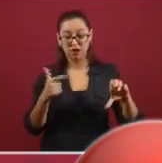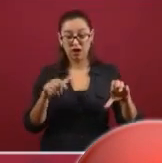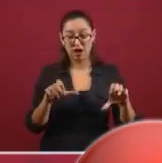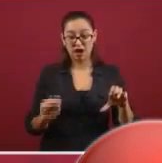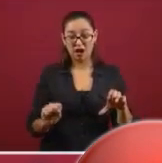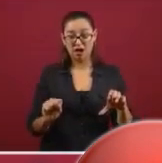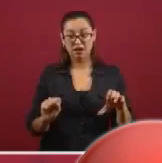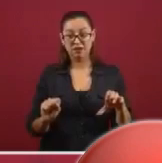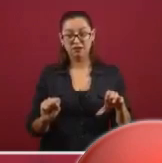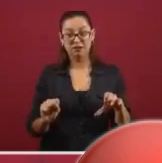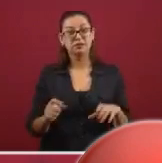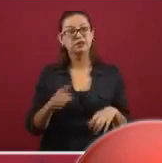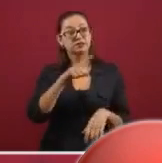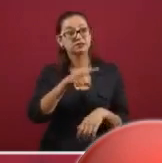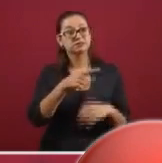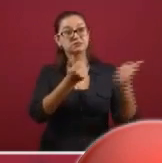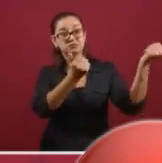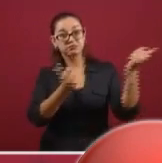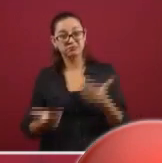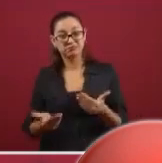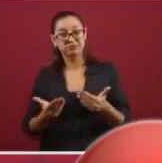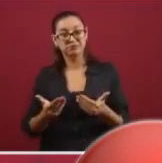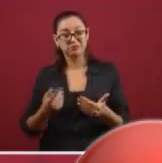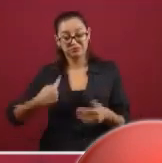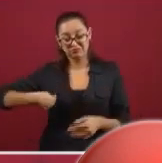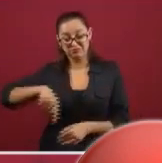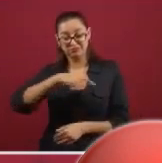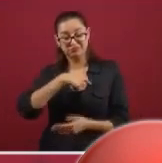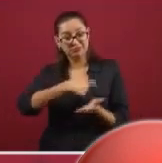para traer gas.